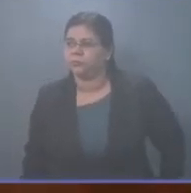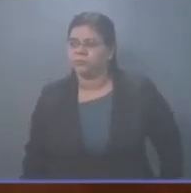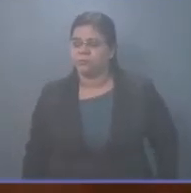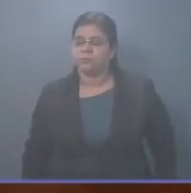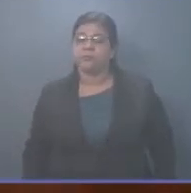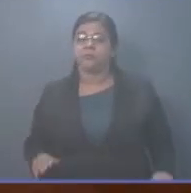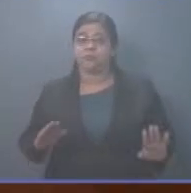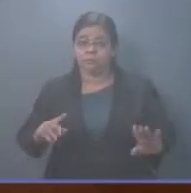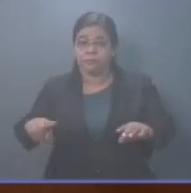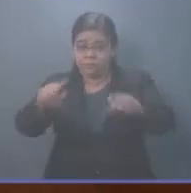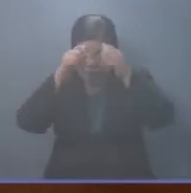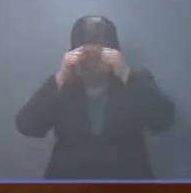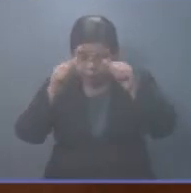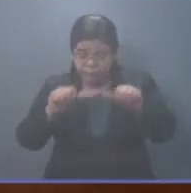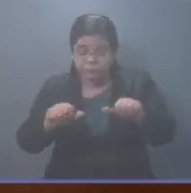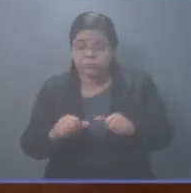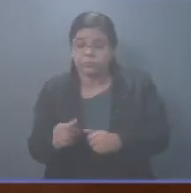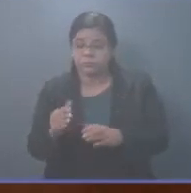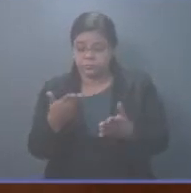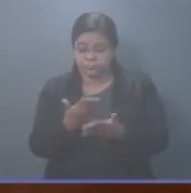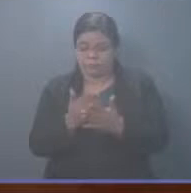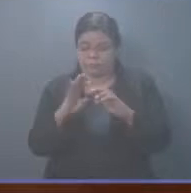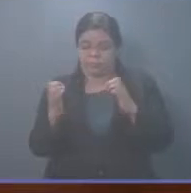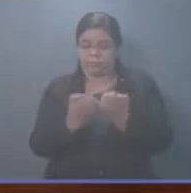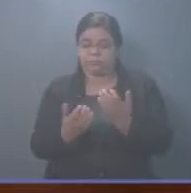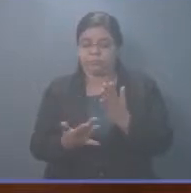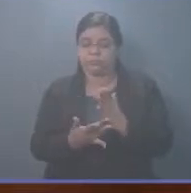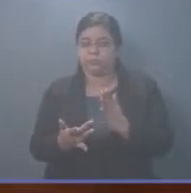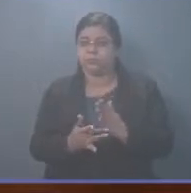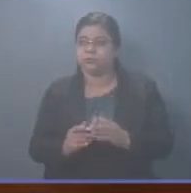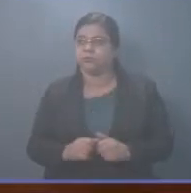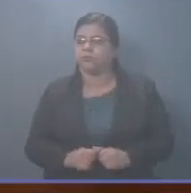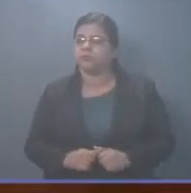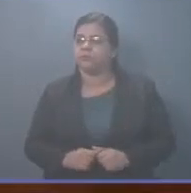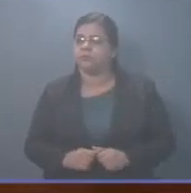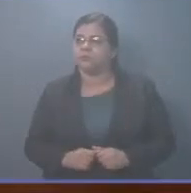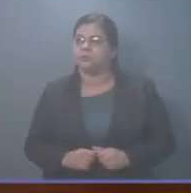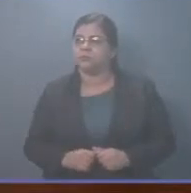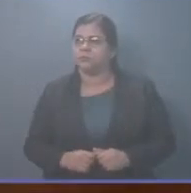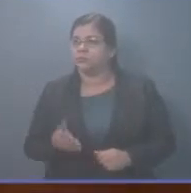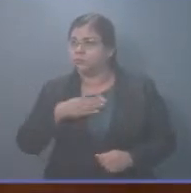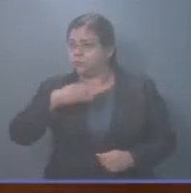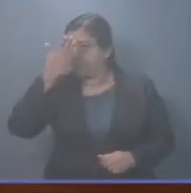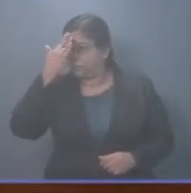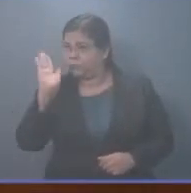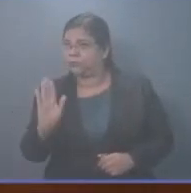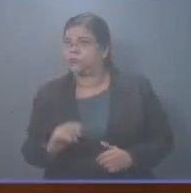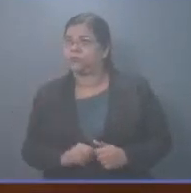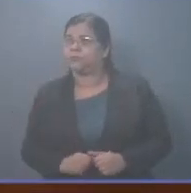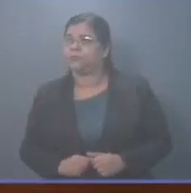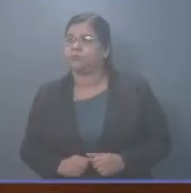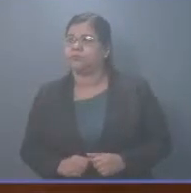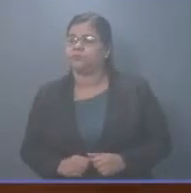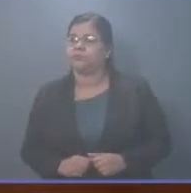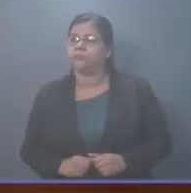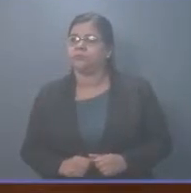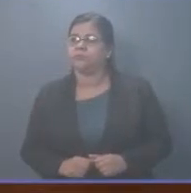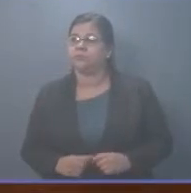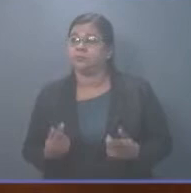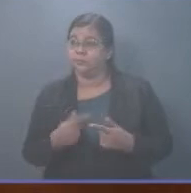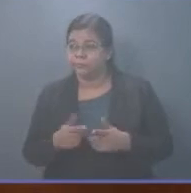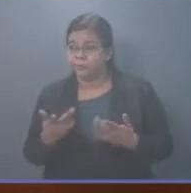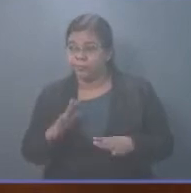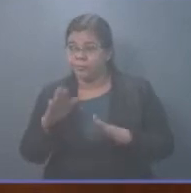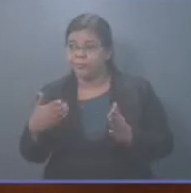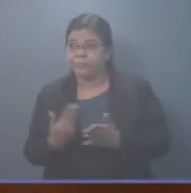los que estén de acuerdo con la propuesta del equipo técnico, a no ser que alguien más tenga otra. Los que estén de acuerdo con la propuesta del